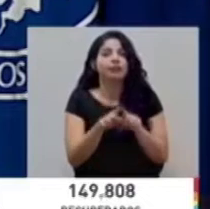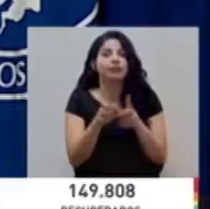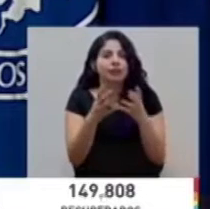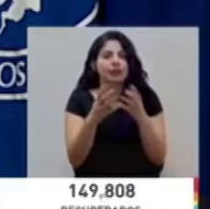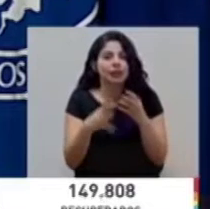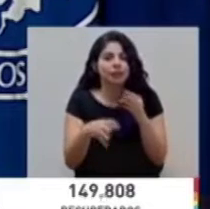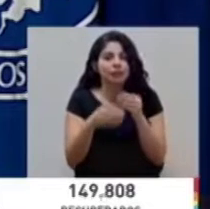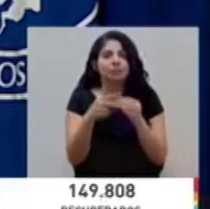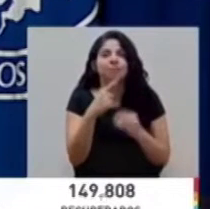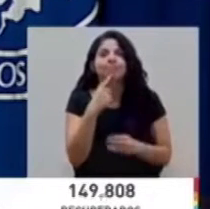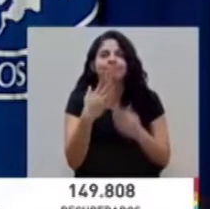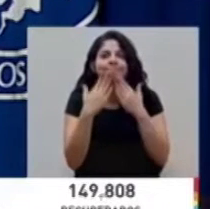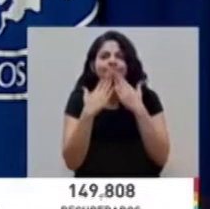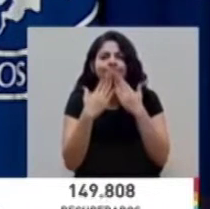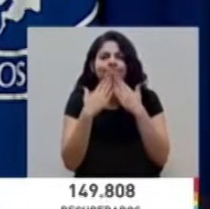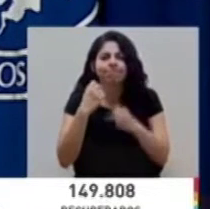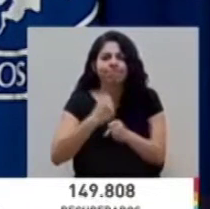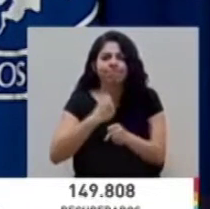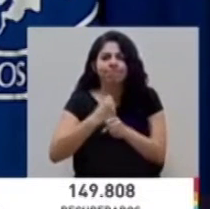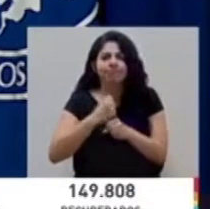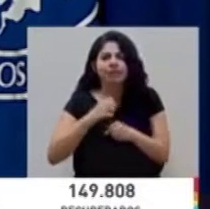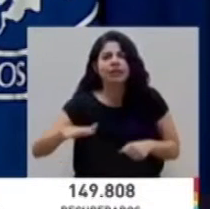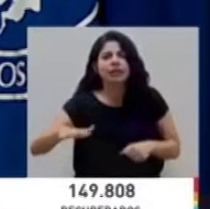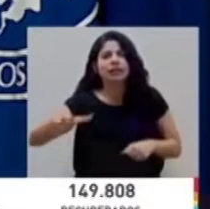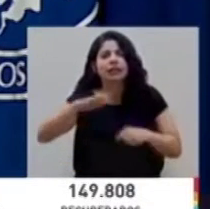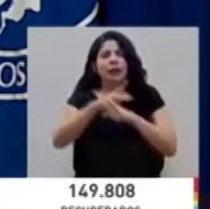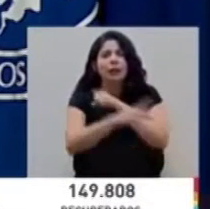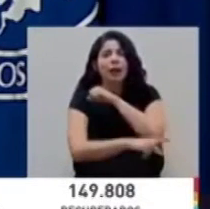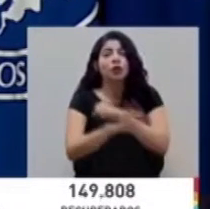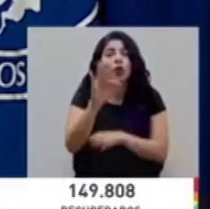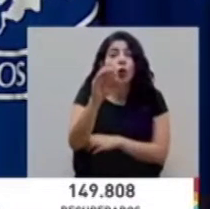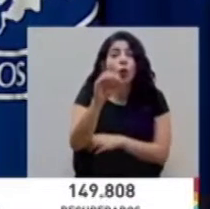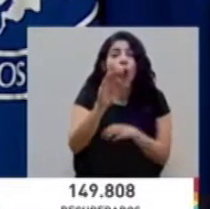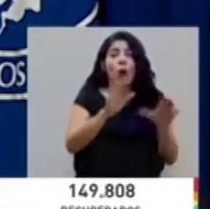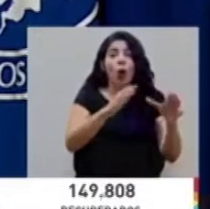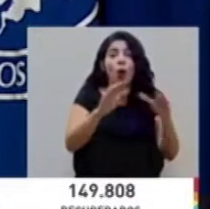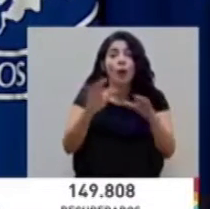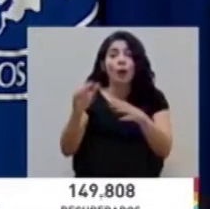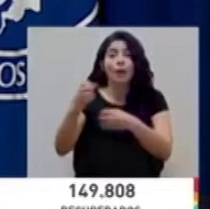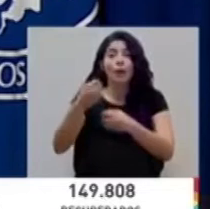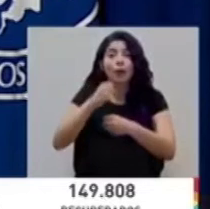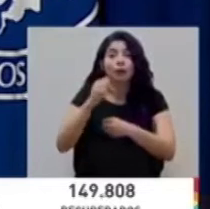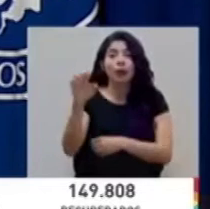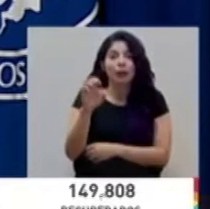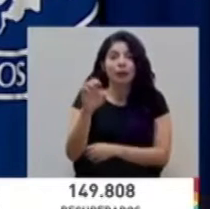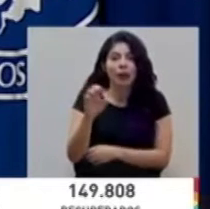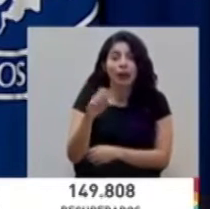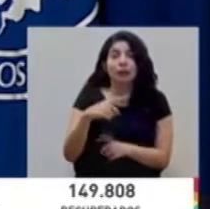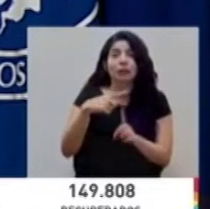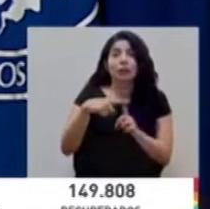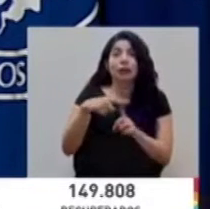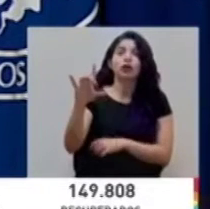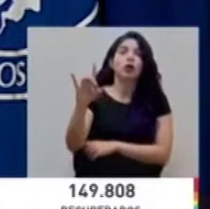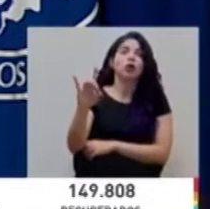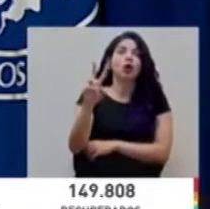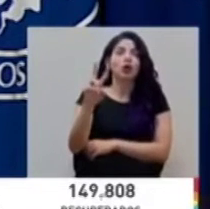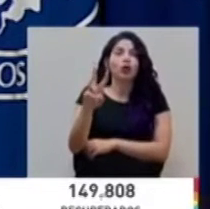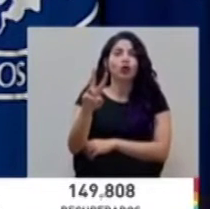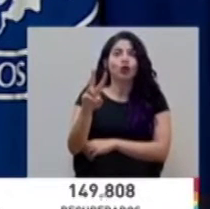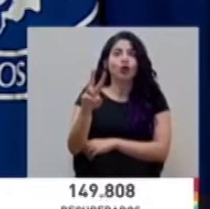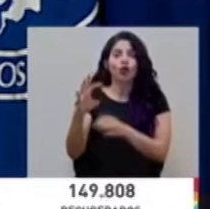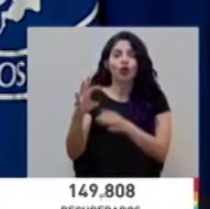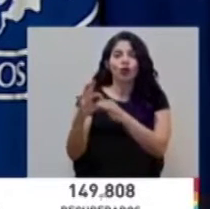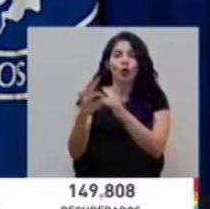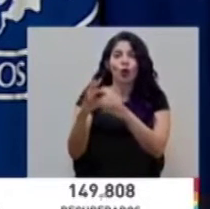que se desarrolla en todo el país en los 90 comités municipales de emergencia tanto las 82 corporaciones